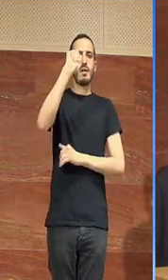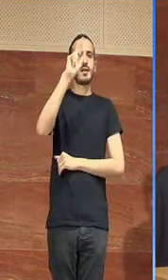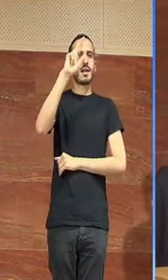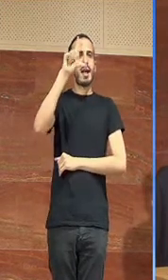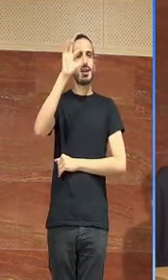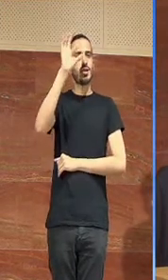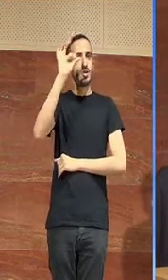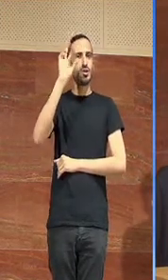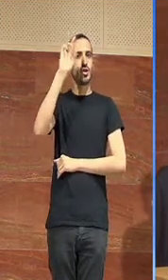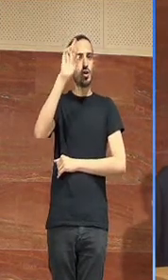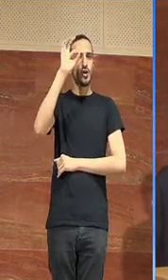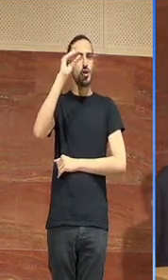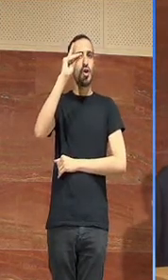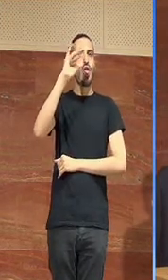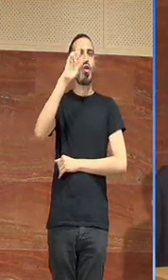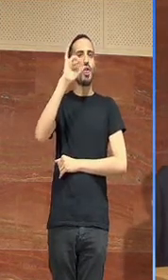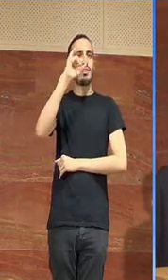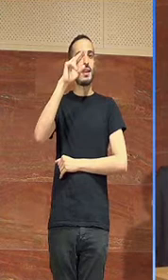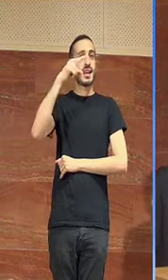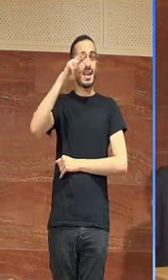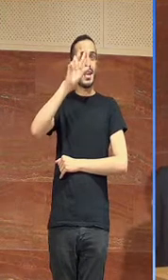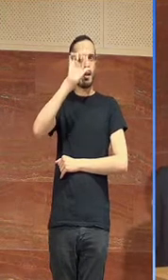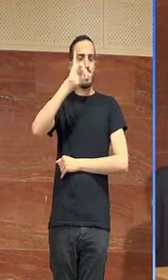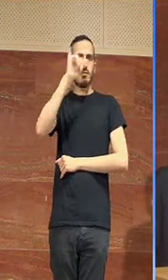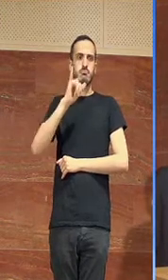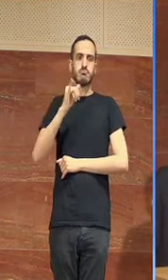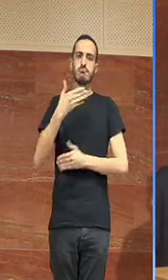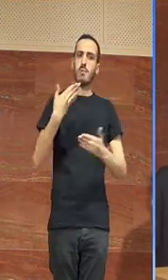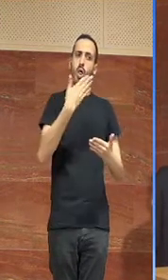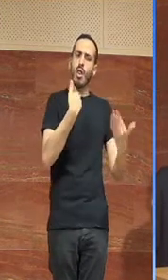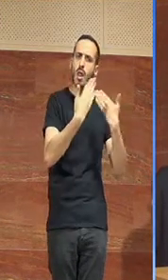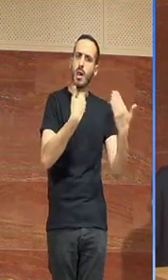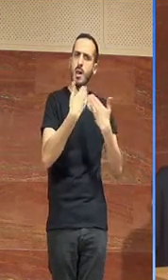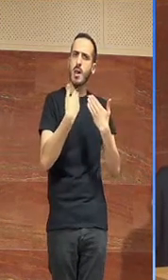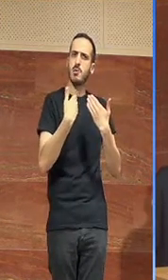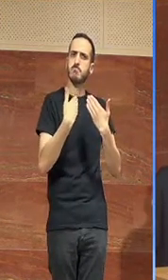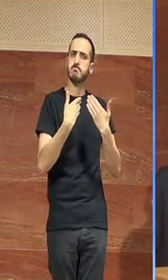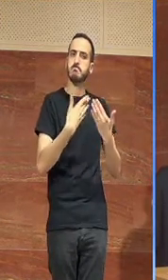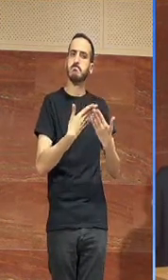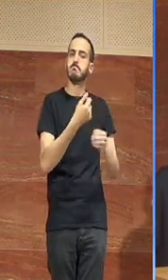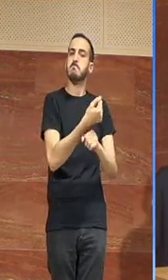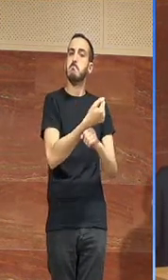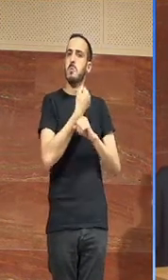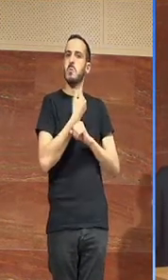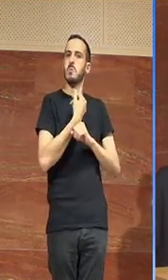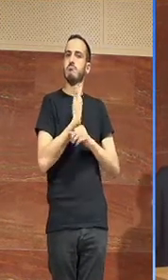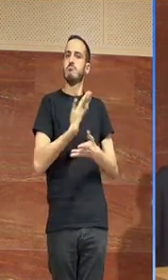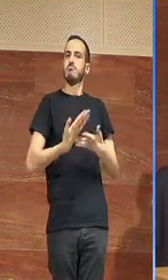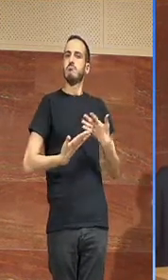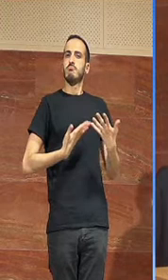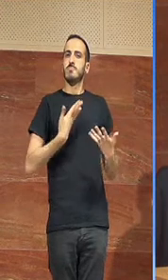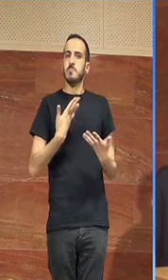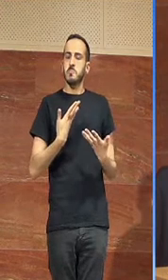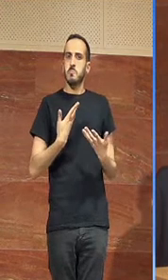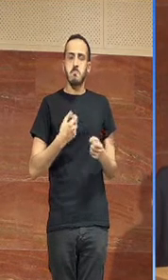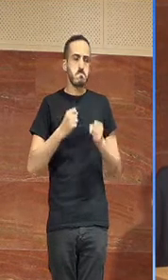sea, hace 25 años y me echó una mano, me comentó, ya él entonces trabajaba aquí, y me abrió los